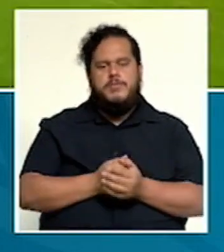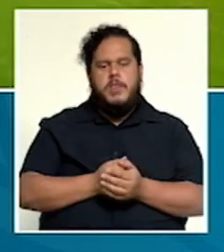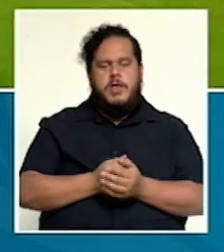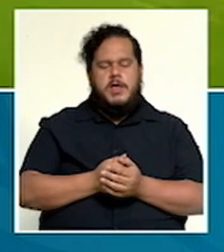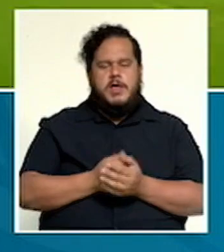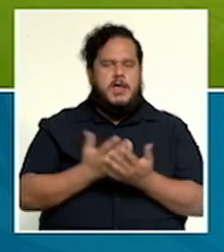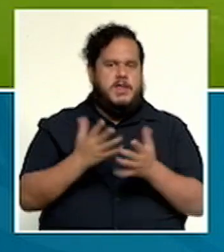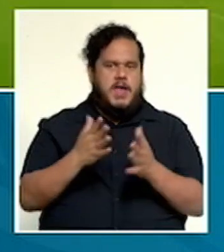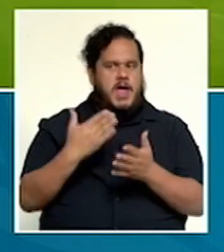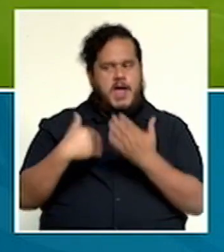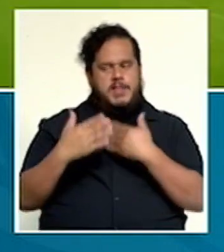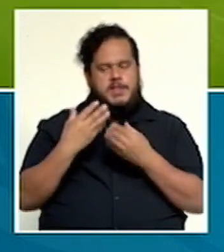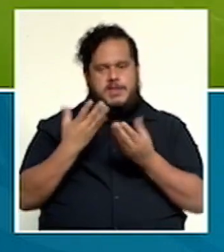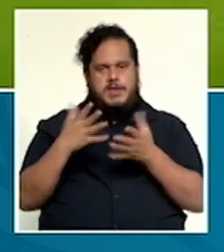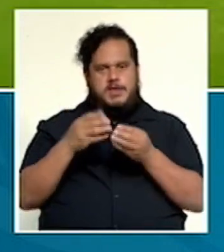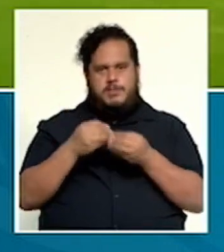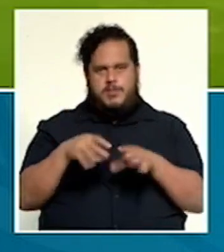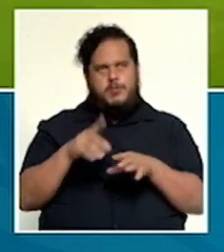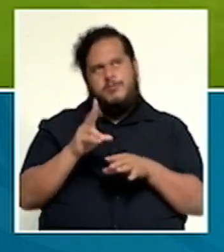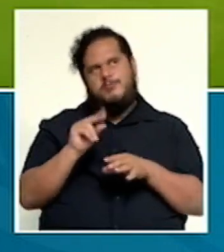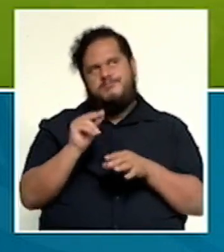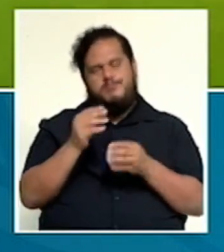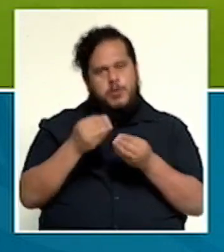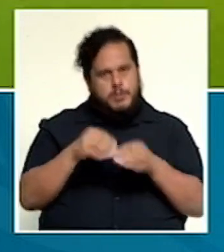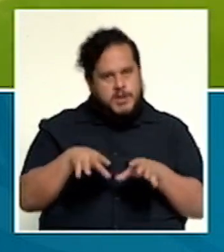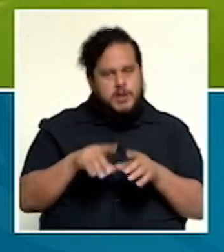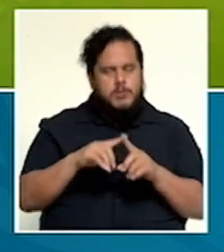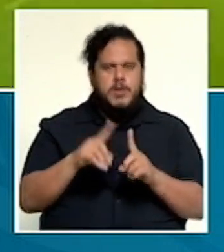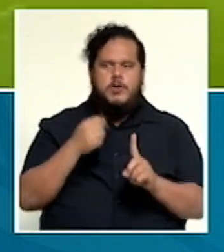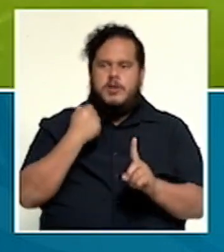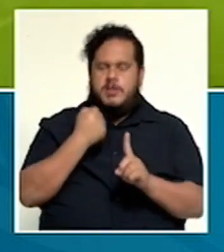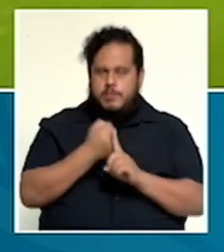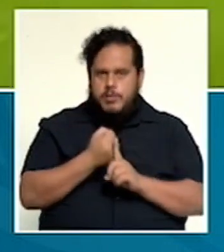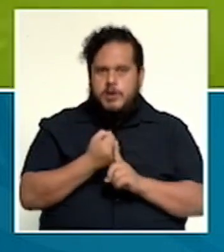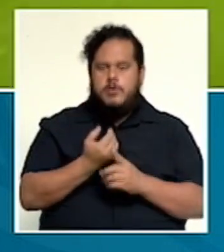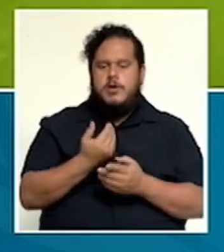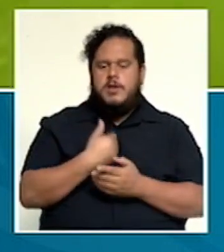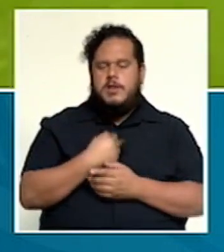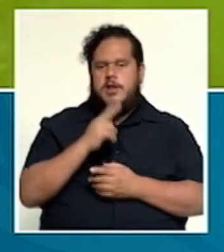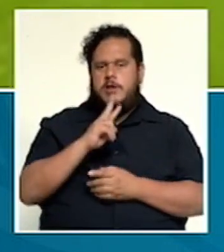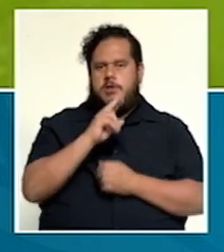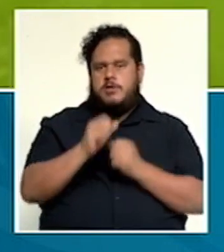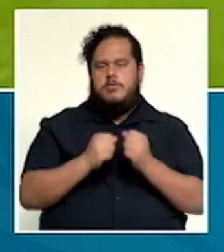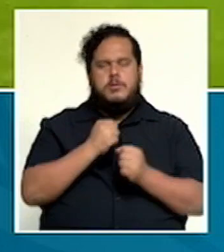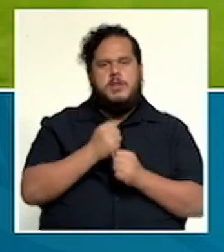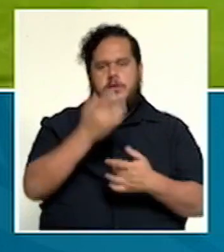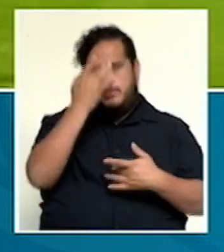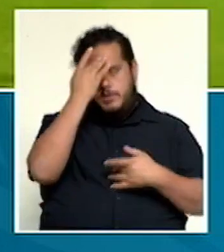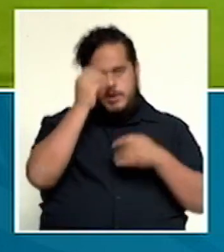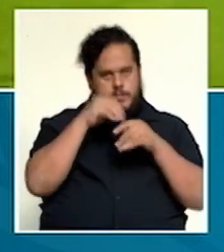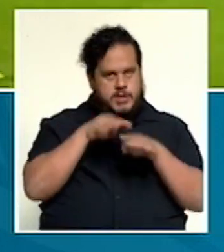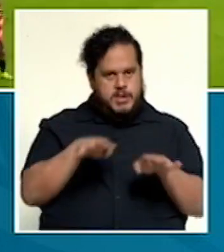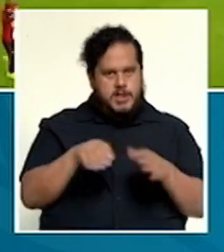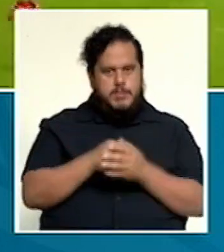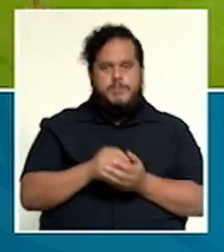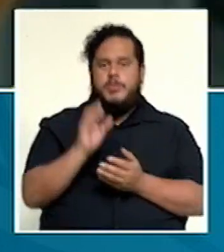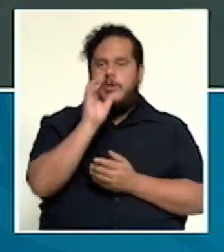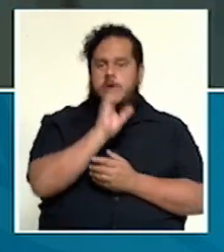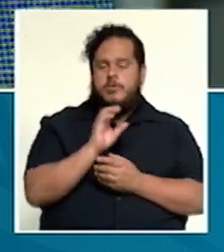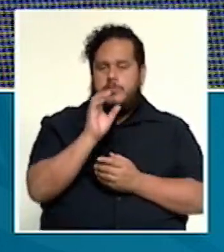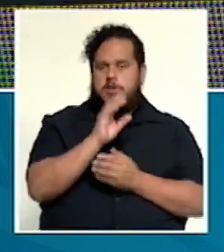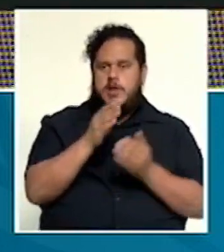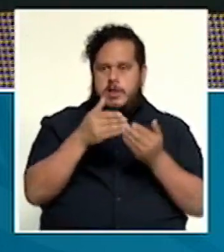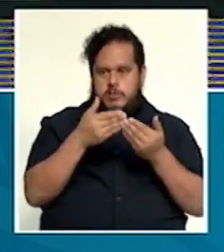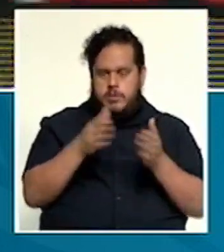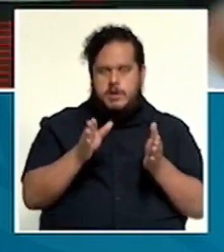perdido, bueno, no le digamos terreno perdido, pero ese impacto que han tenido estos 2 años de pandemia, buscando ampliar